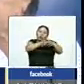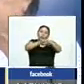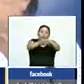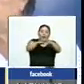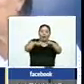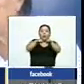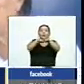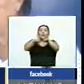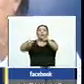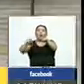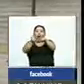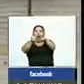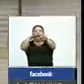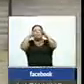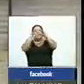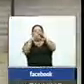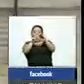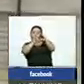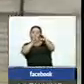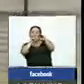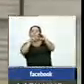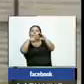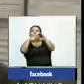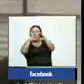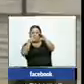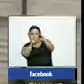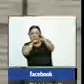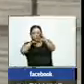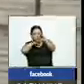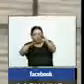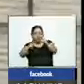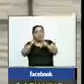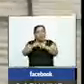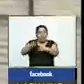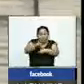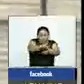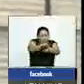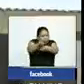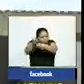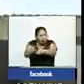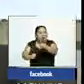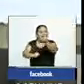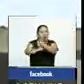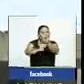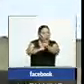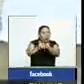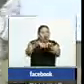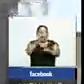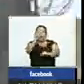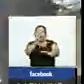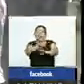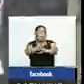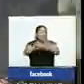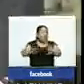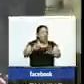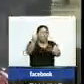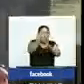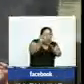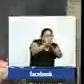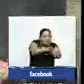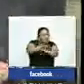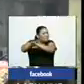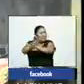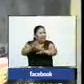parqueo de aquí abajo de la policía. Los cuerpos de socorro se unieron al esfuerzo para sopocar las llamas. En el hecho no se reportó traslado de